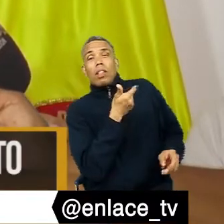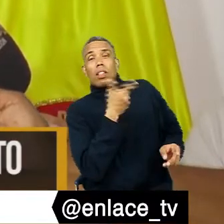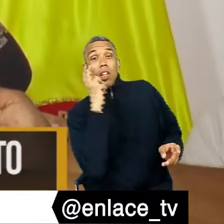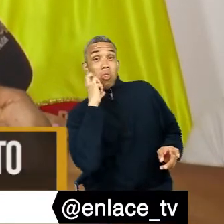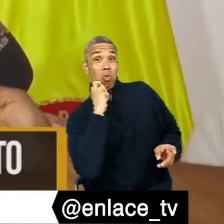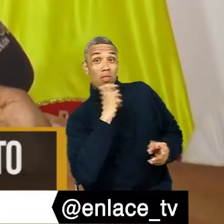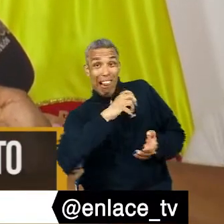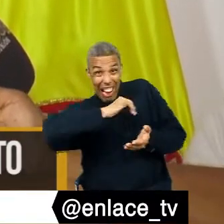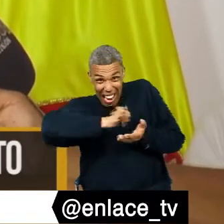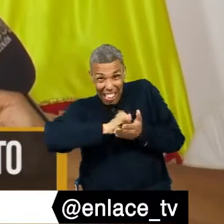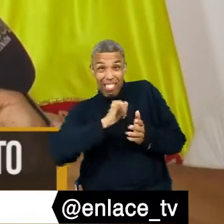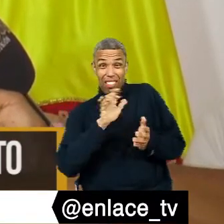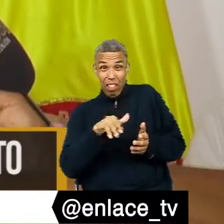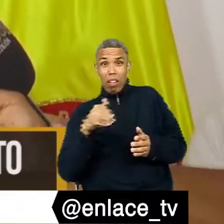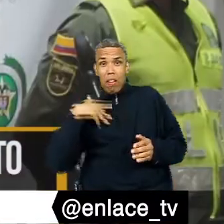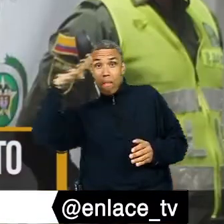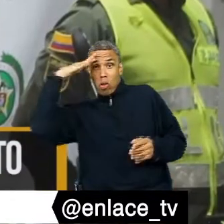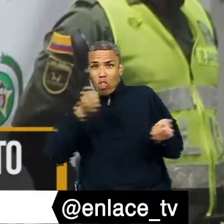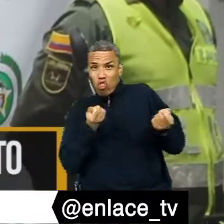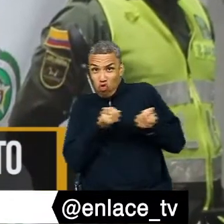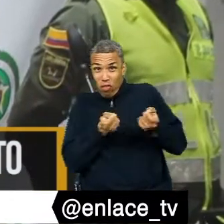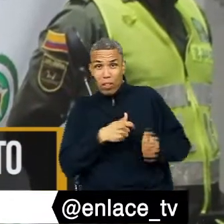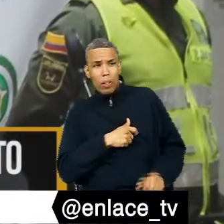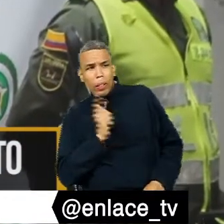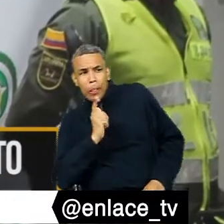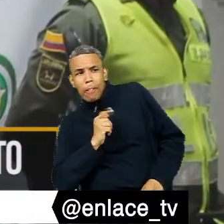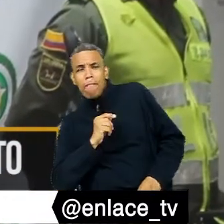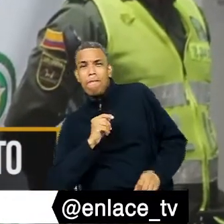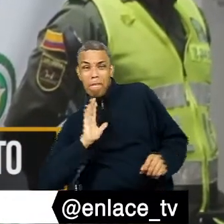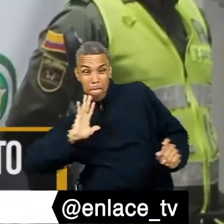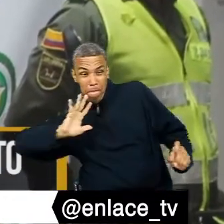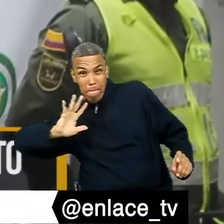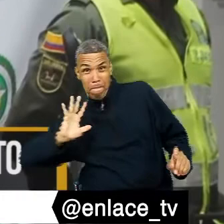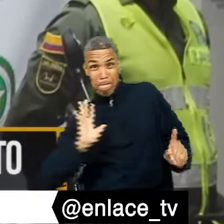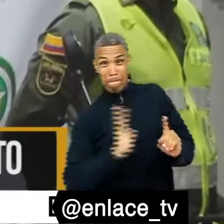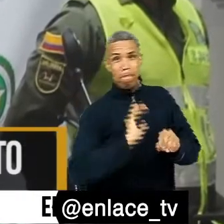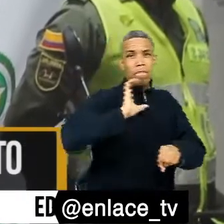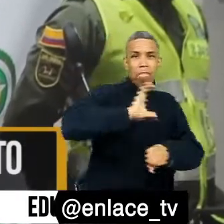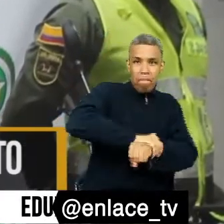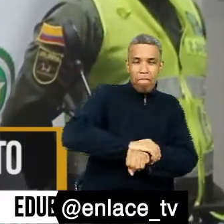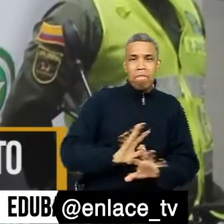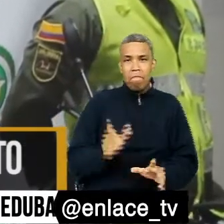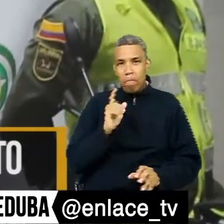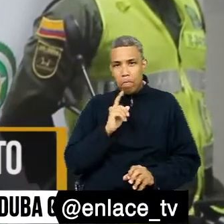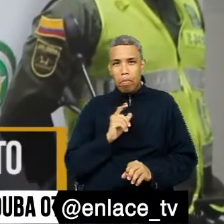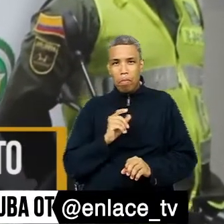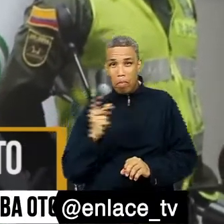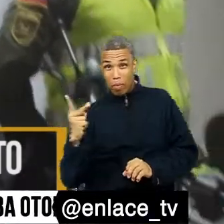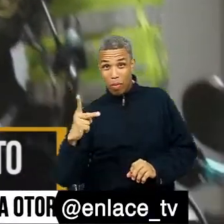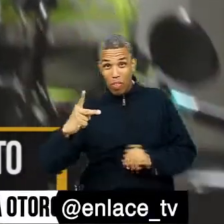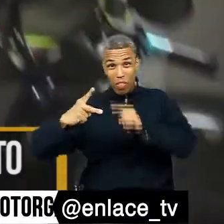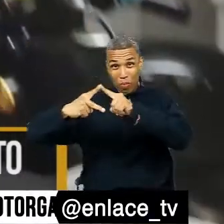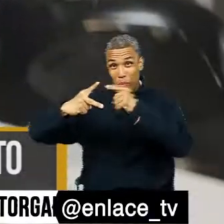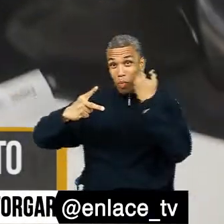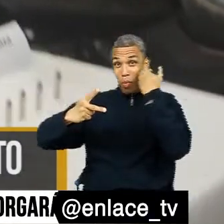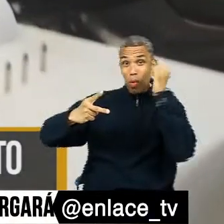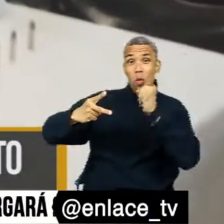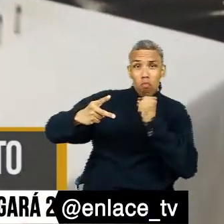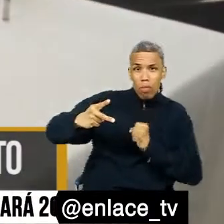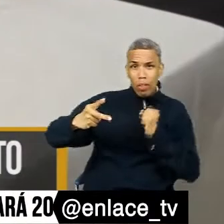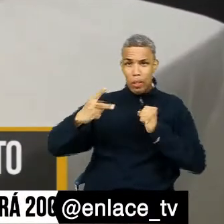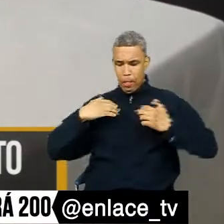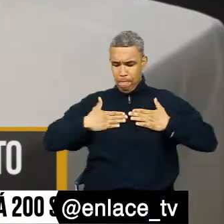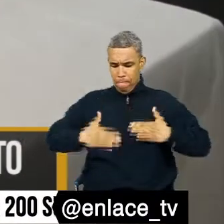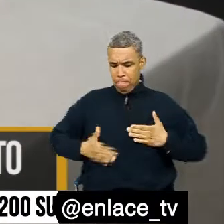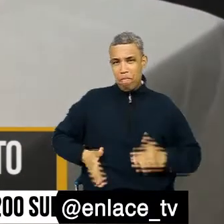estos sujetos estaban emprendiendo pues, la huida. Cuando se les realizó el registro habitual, le fue hallado en su poder un arma de fuego tipo revólver con